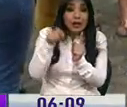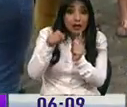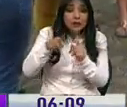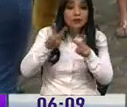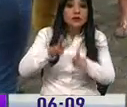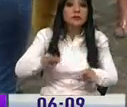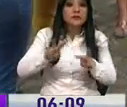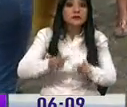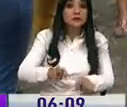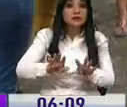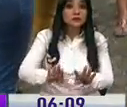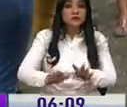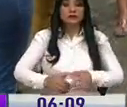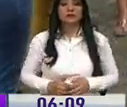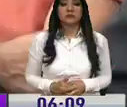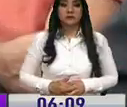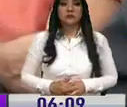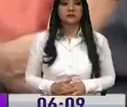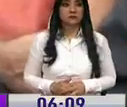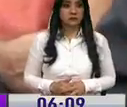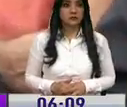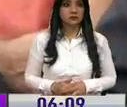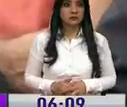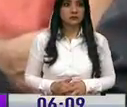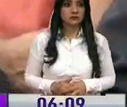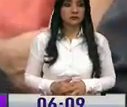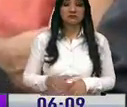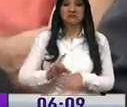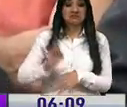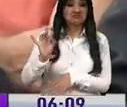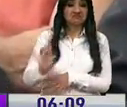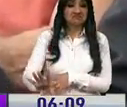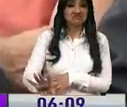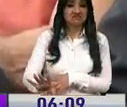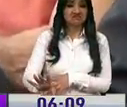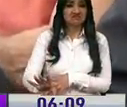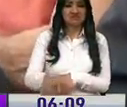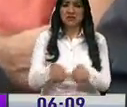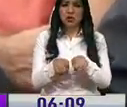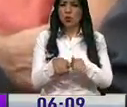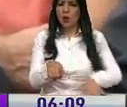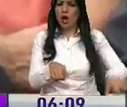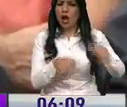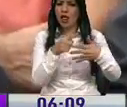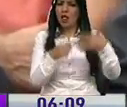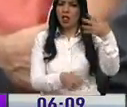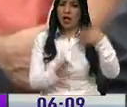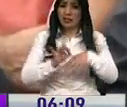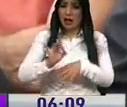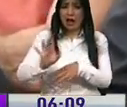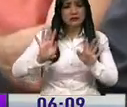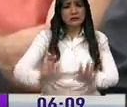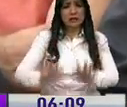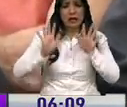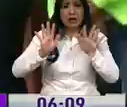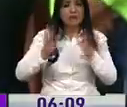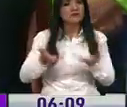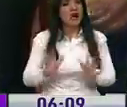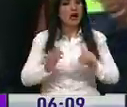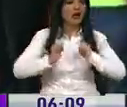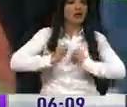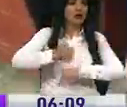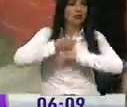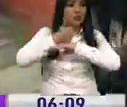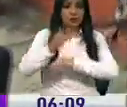sea posiblemente dejado ahí, como otros, muchos que ya han pasado, que no han hecho absolutamente nada.